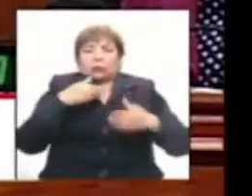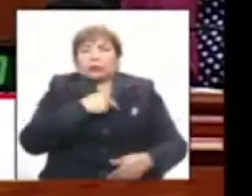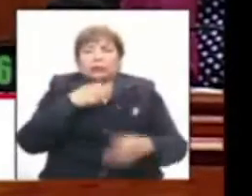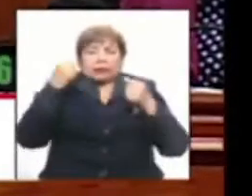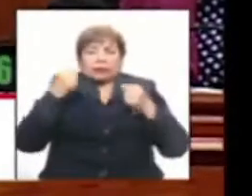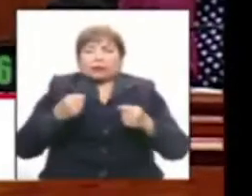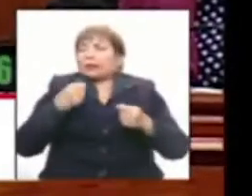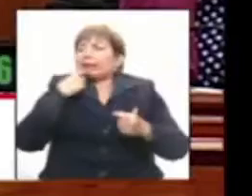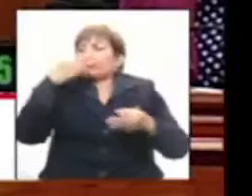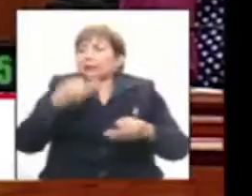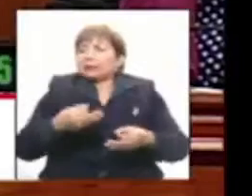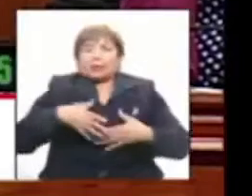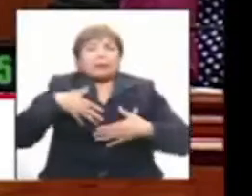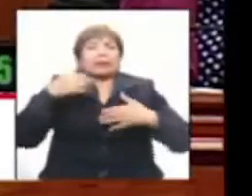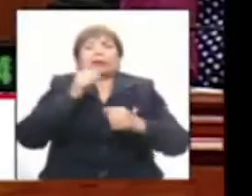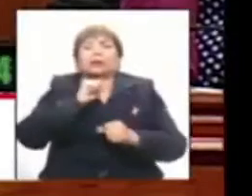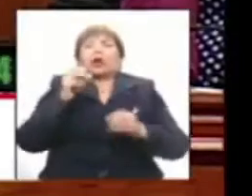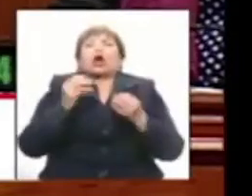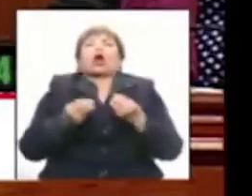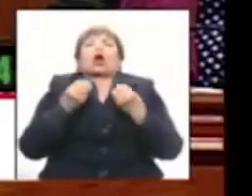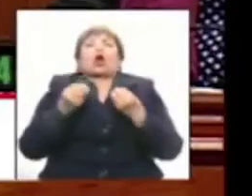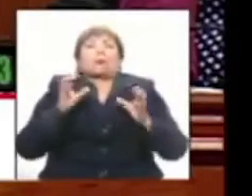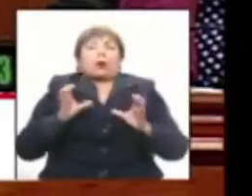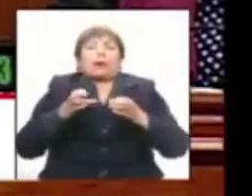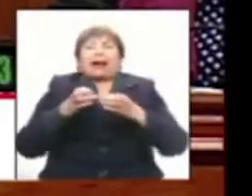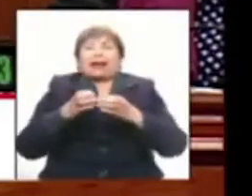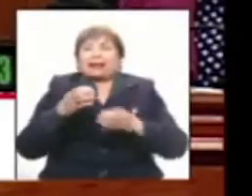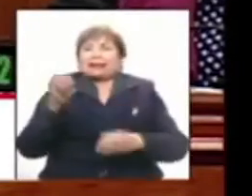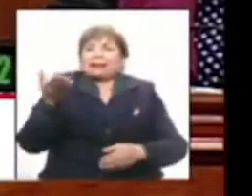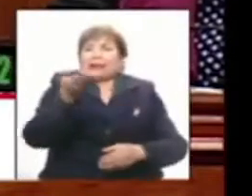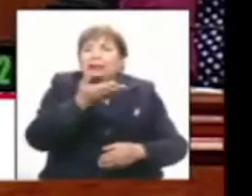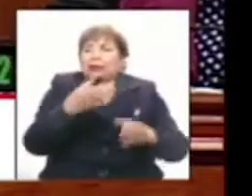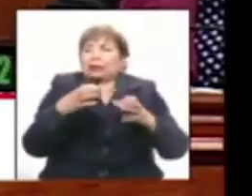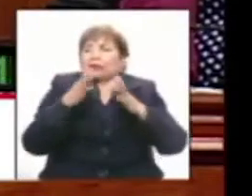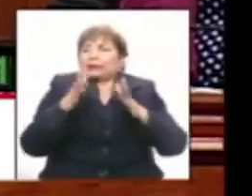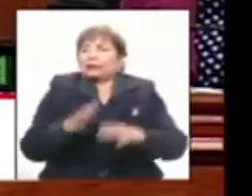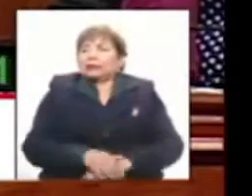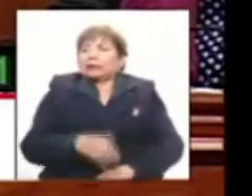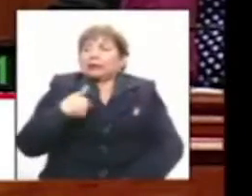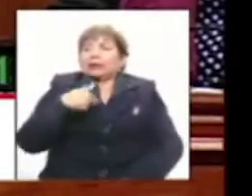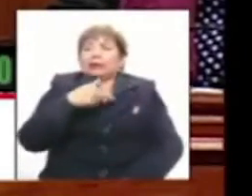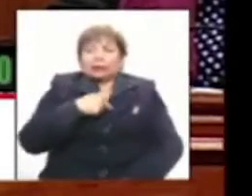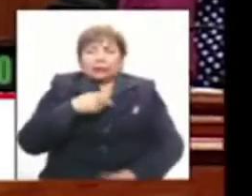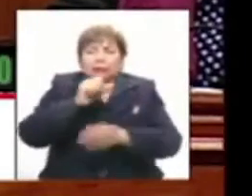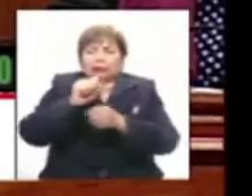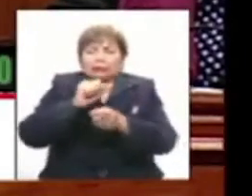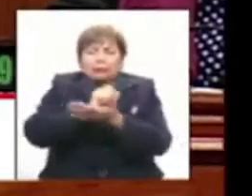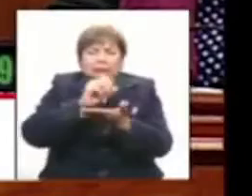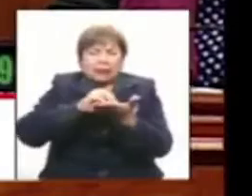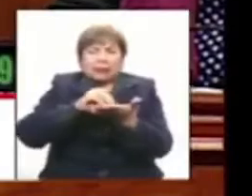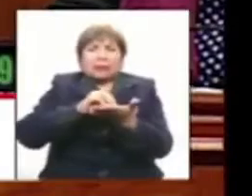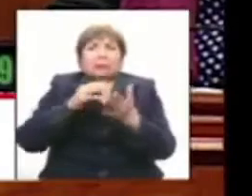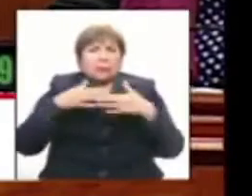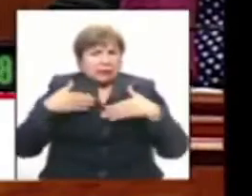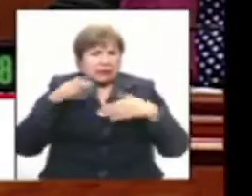decisión y expresar nuestra posición como bancada. Señores congresistas, nos han notificado una decisión que